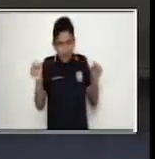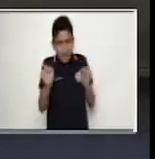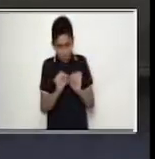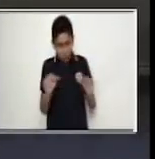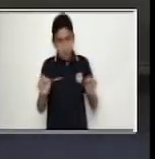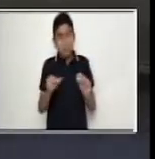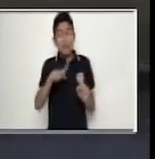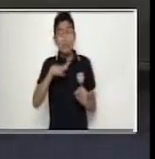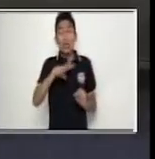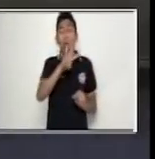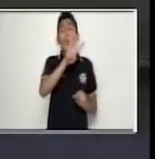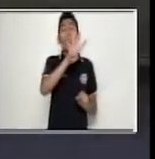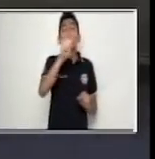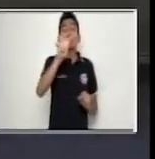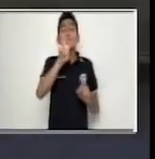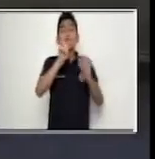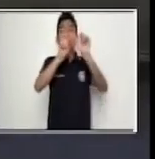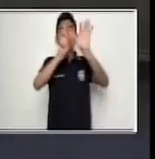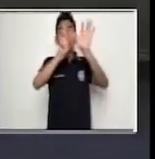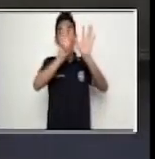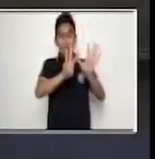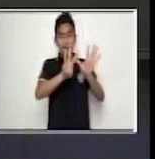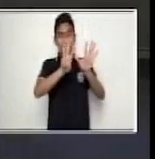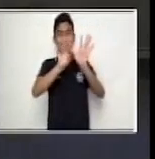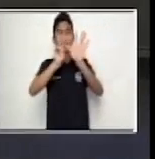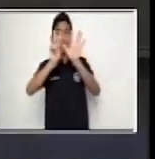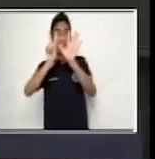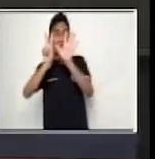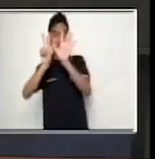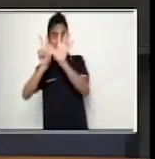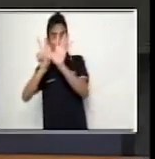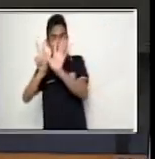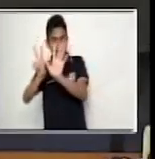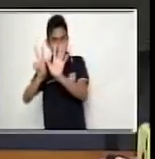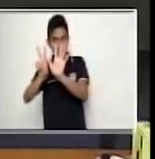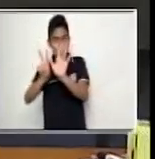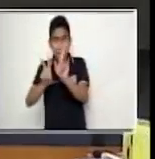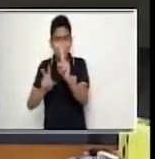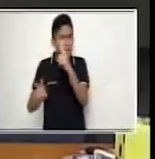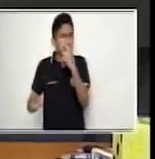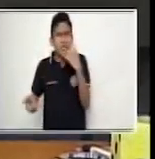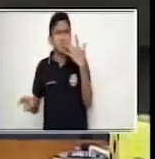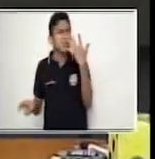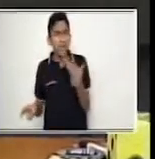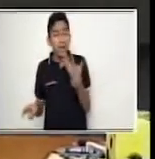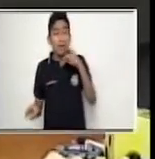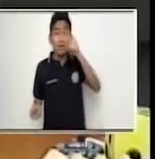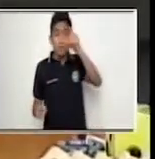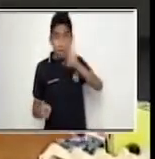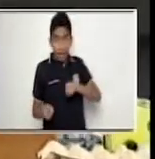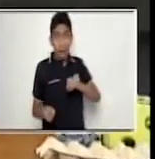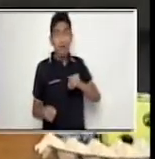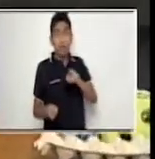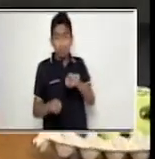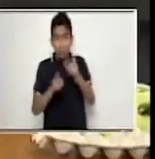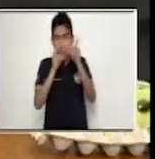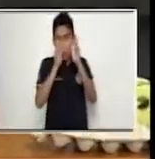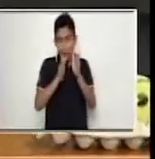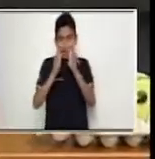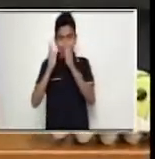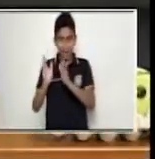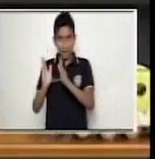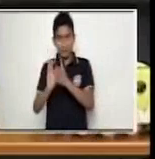Tenemos 487. Primer paso, tenemos que ordenar de derecha